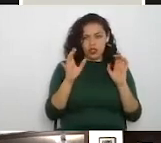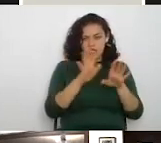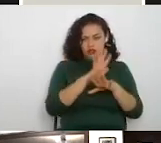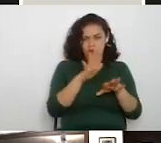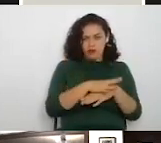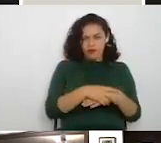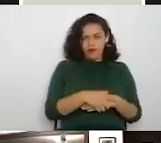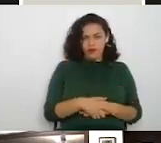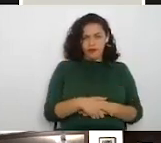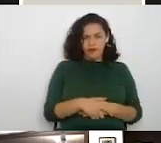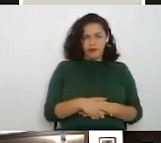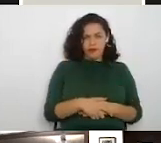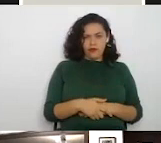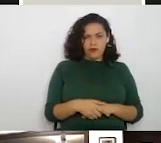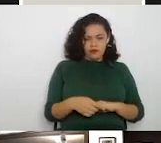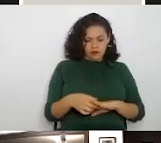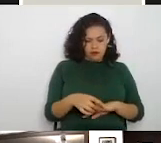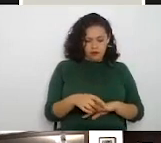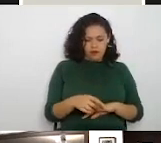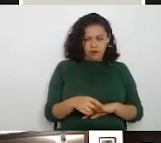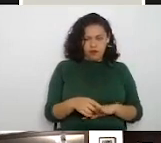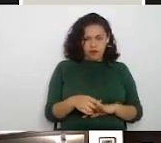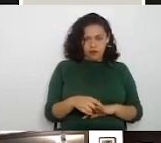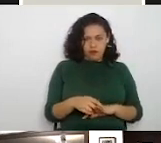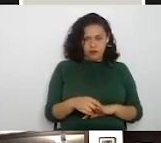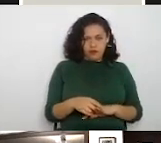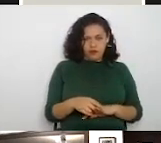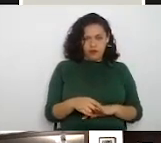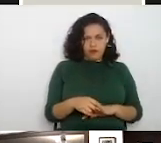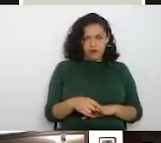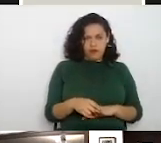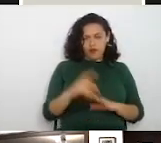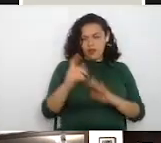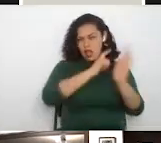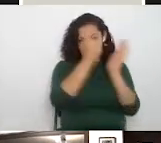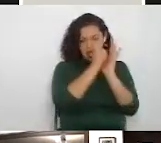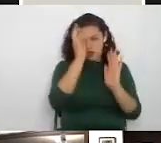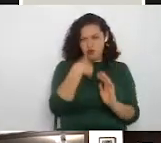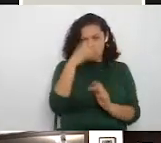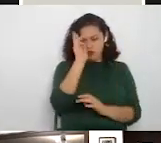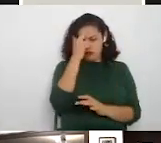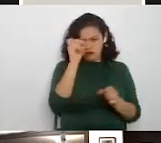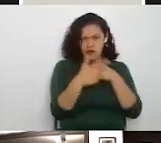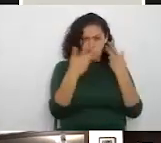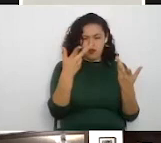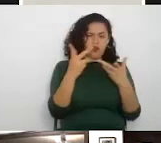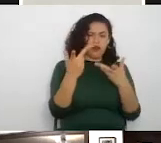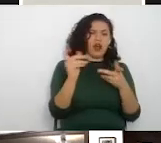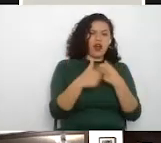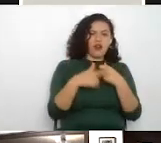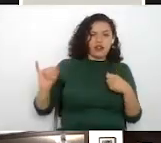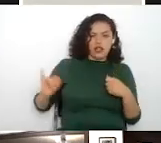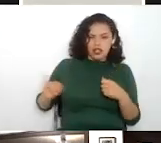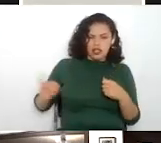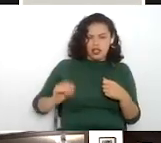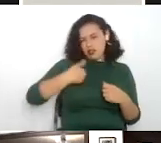parte que vino por la ley o por alguna parte interesada, y entonces